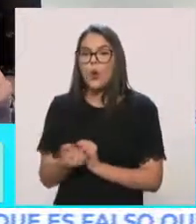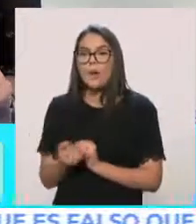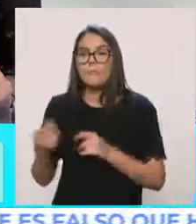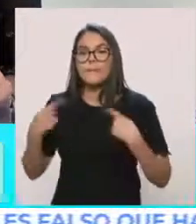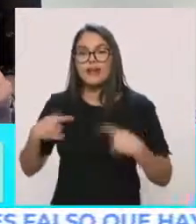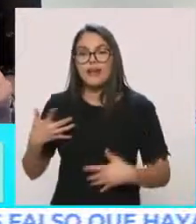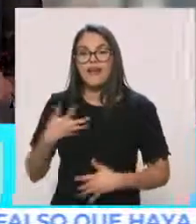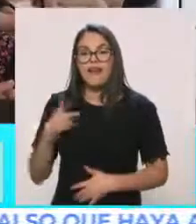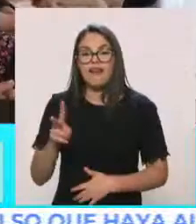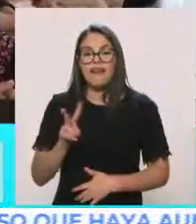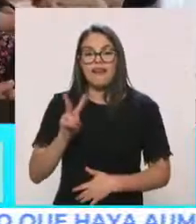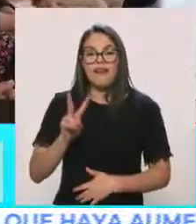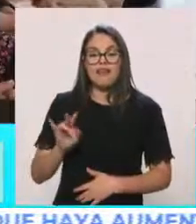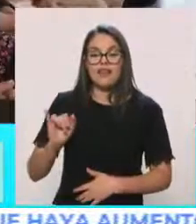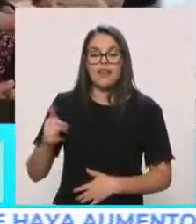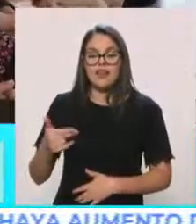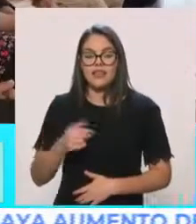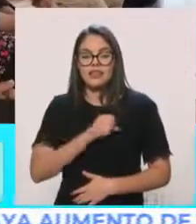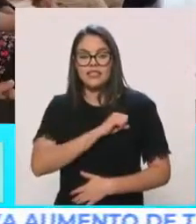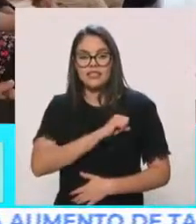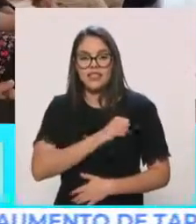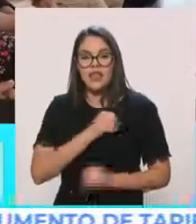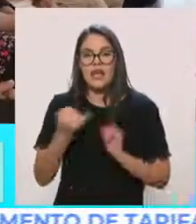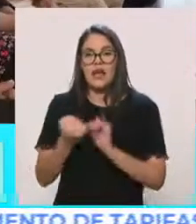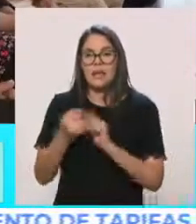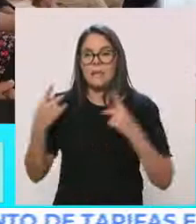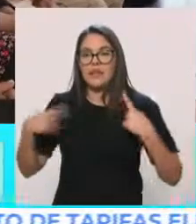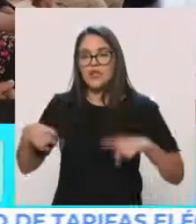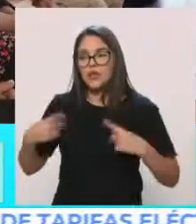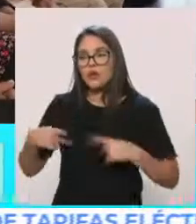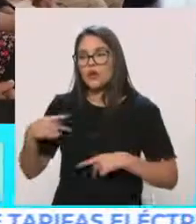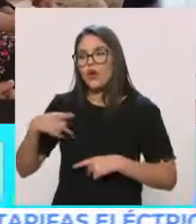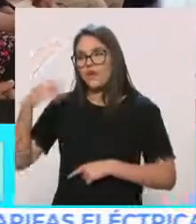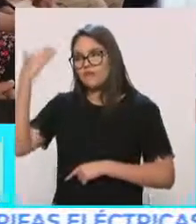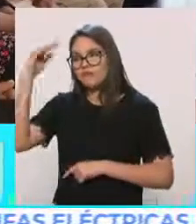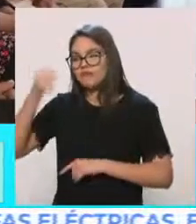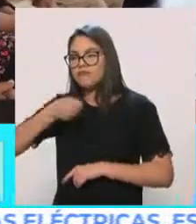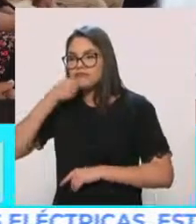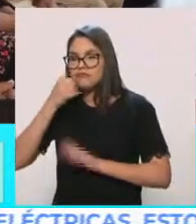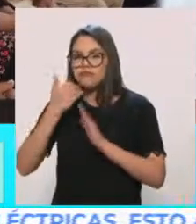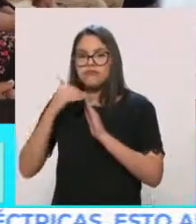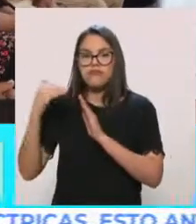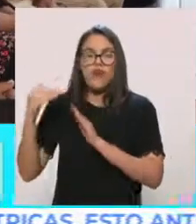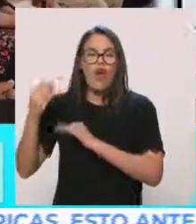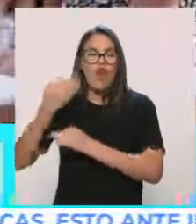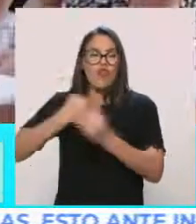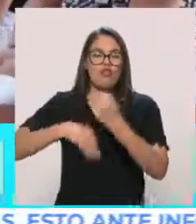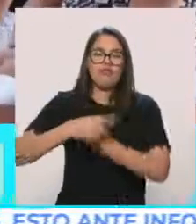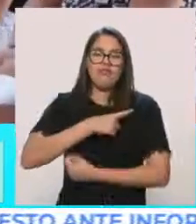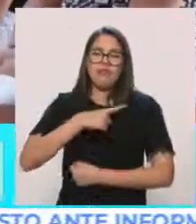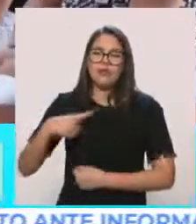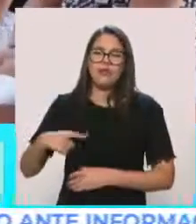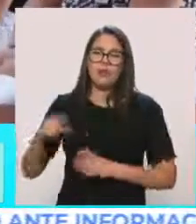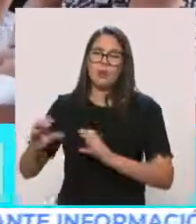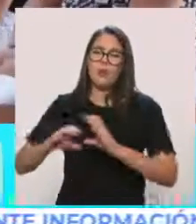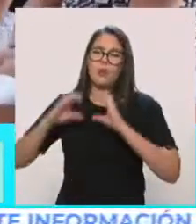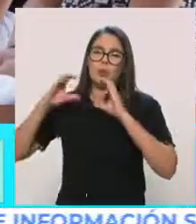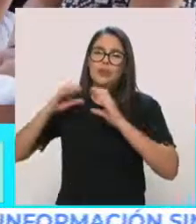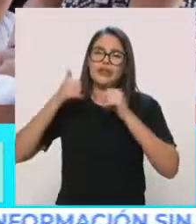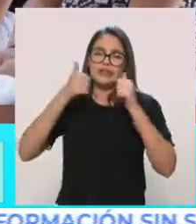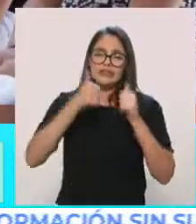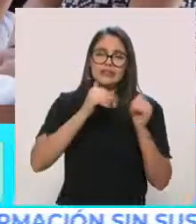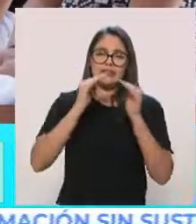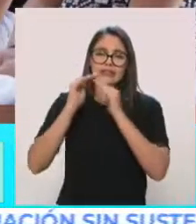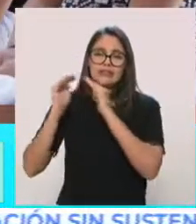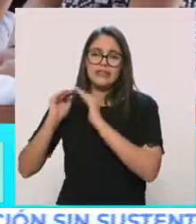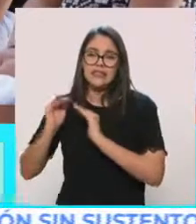viven con VIH, adultos mayores, niños, tenemos que cuidarnos todos, quedarnos en casa dentro de lo posible. Habemos personas